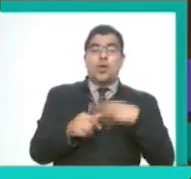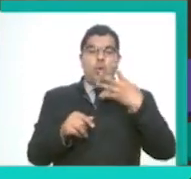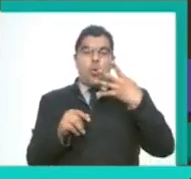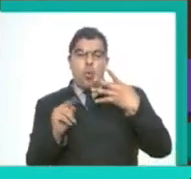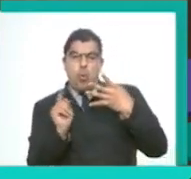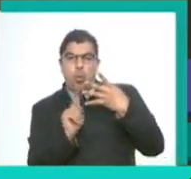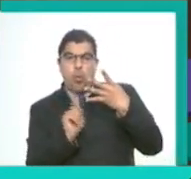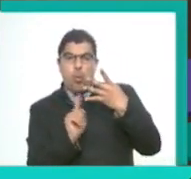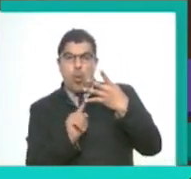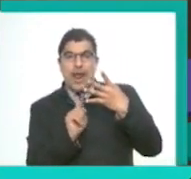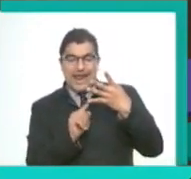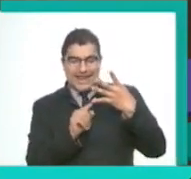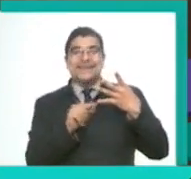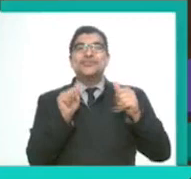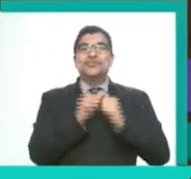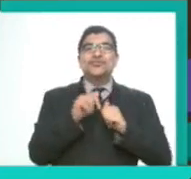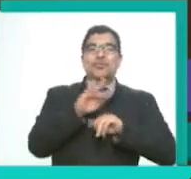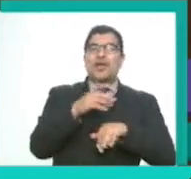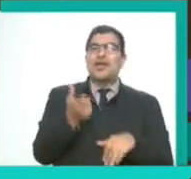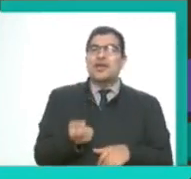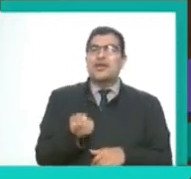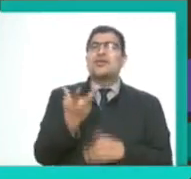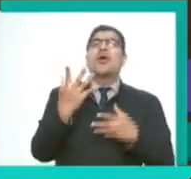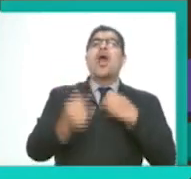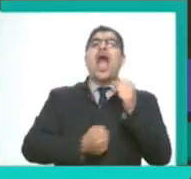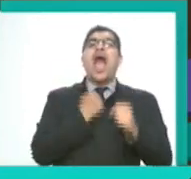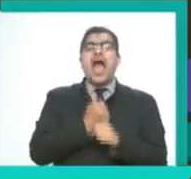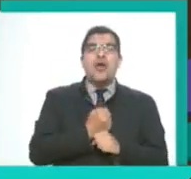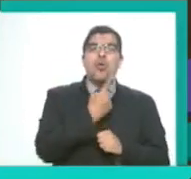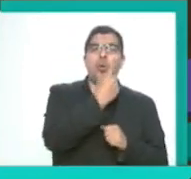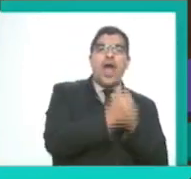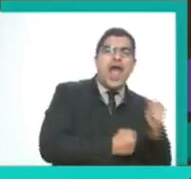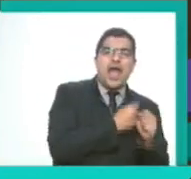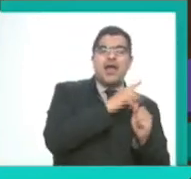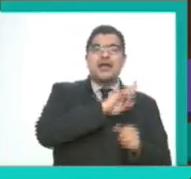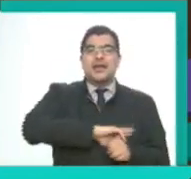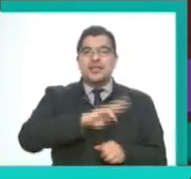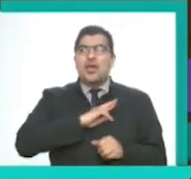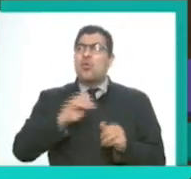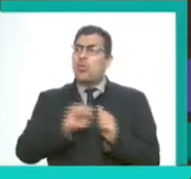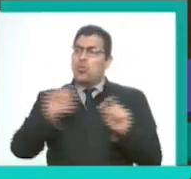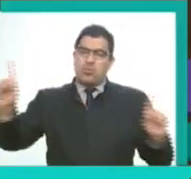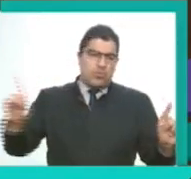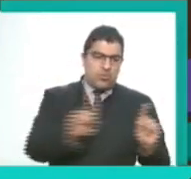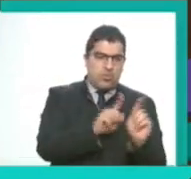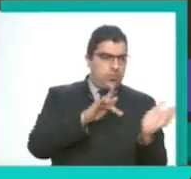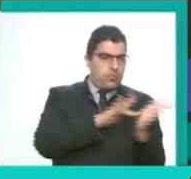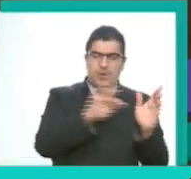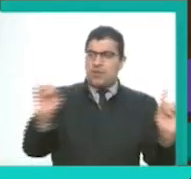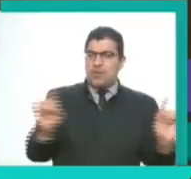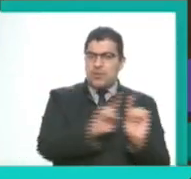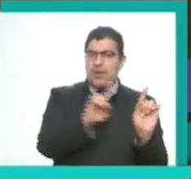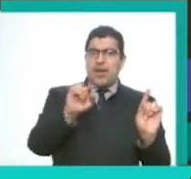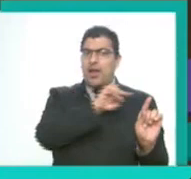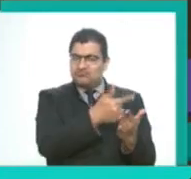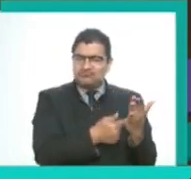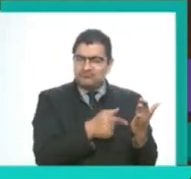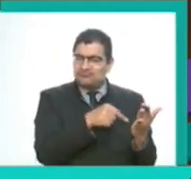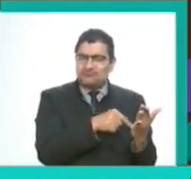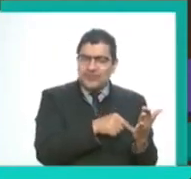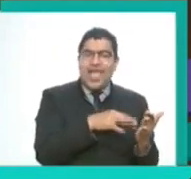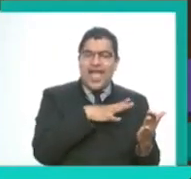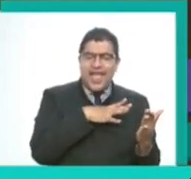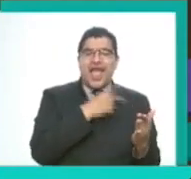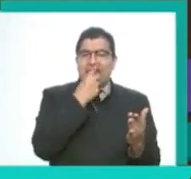4 correspondiente al costo mensual o anual de la renta de botones de asistencia asignados a las personas beneficiarias